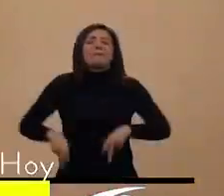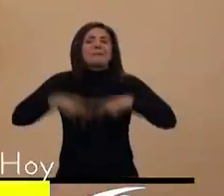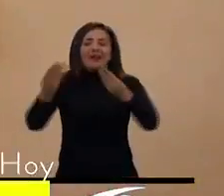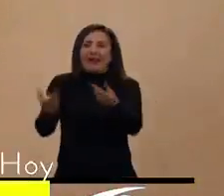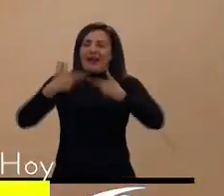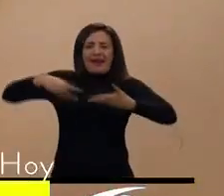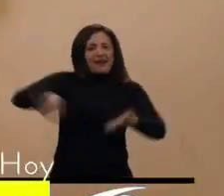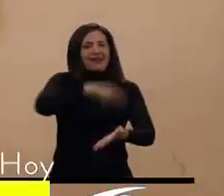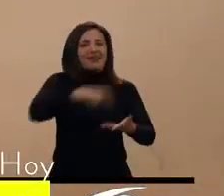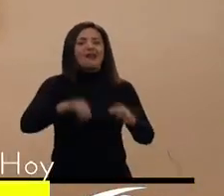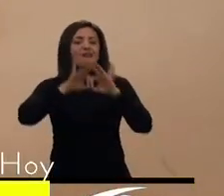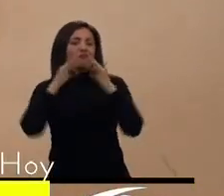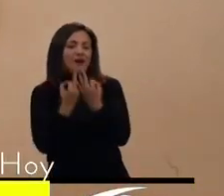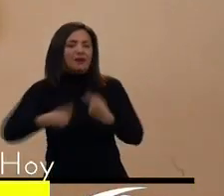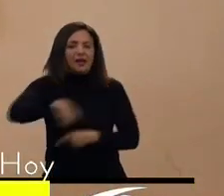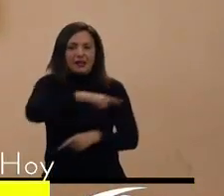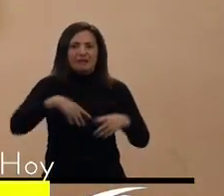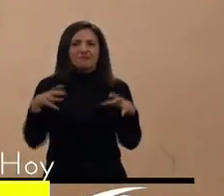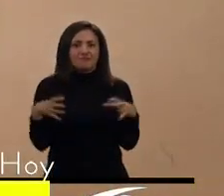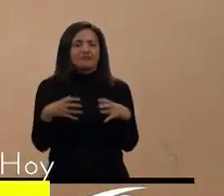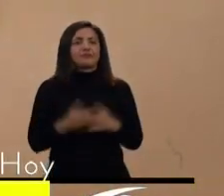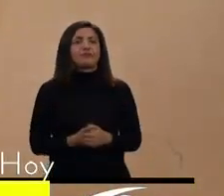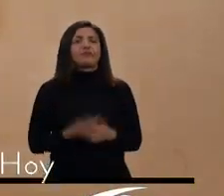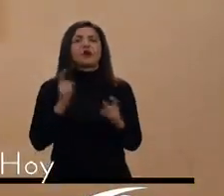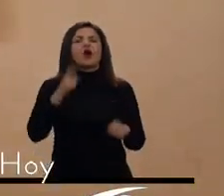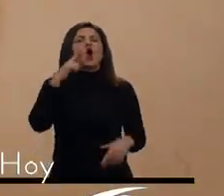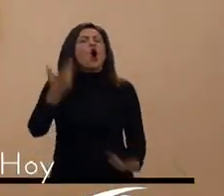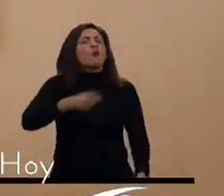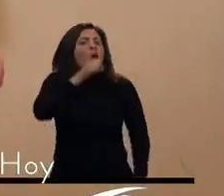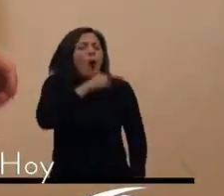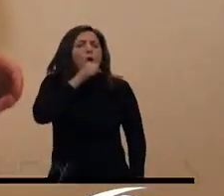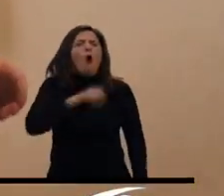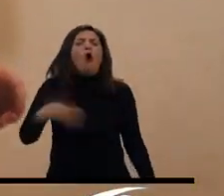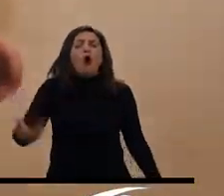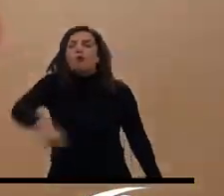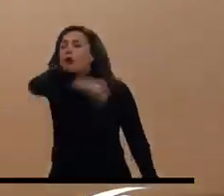A ver, hacemos una demostración de cómo hay que toser. Muy bien. Y a...